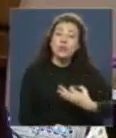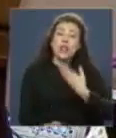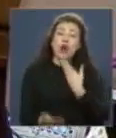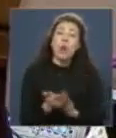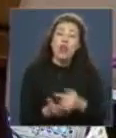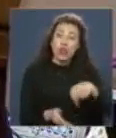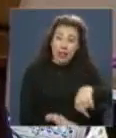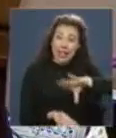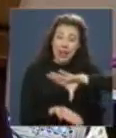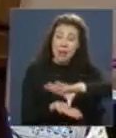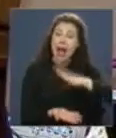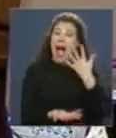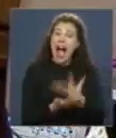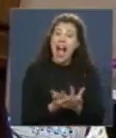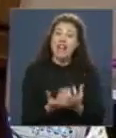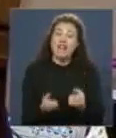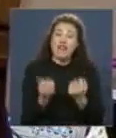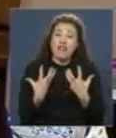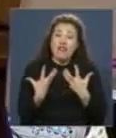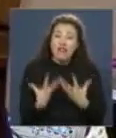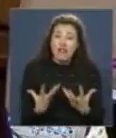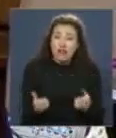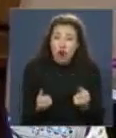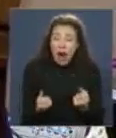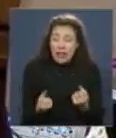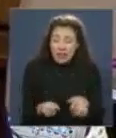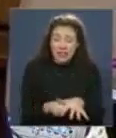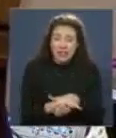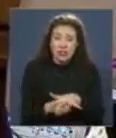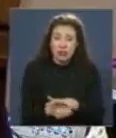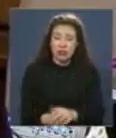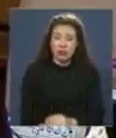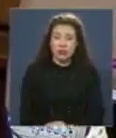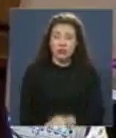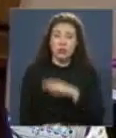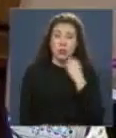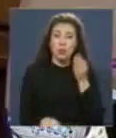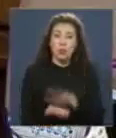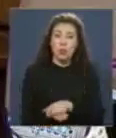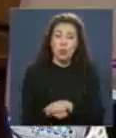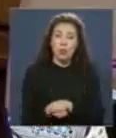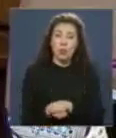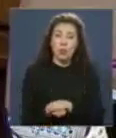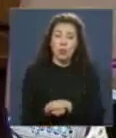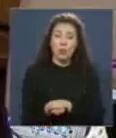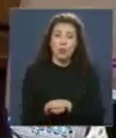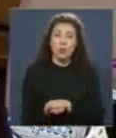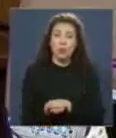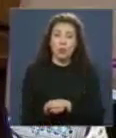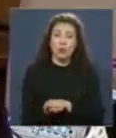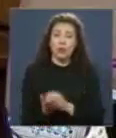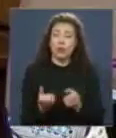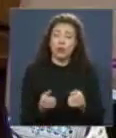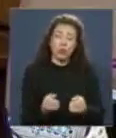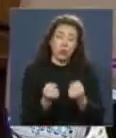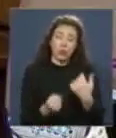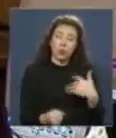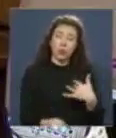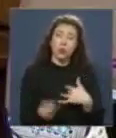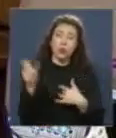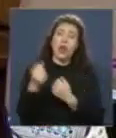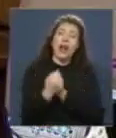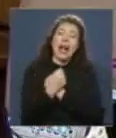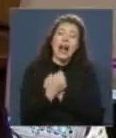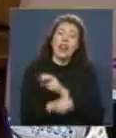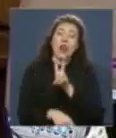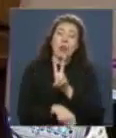país tan violentos hechos. Que la muerte brutal, siniestra, de este querido